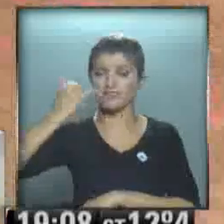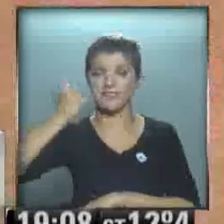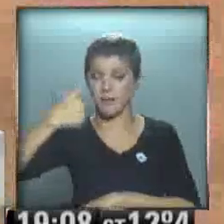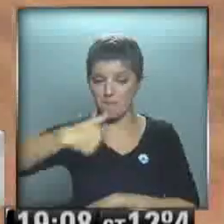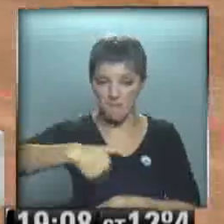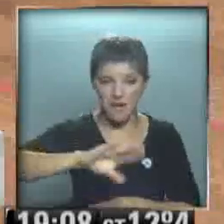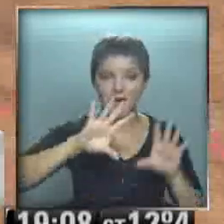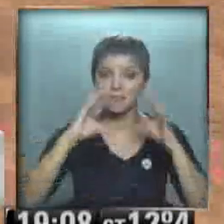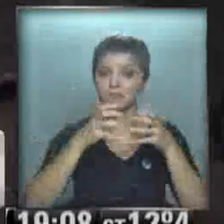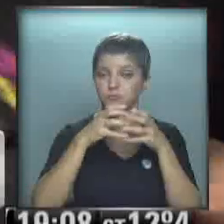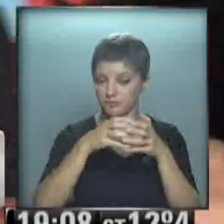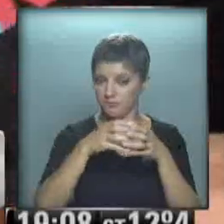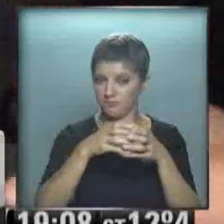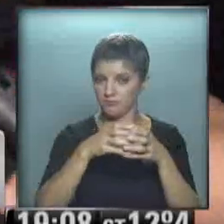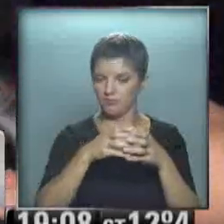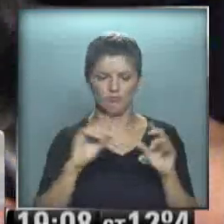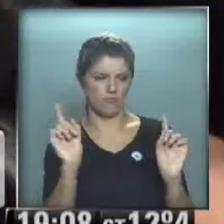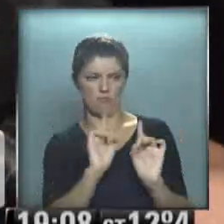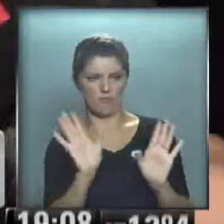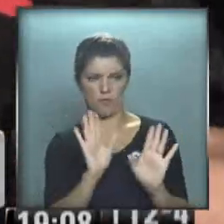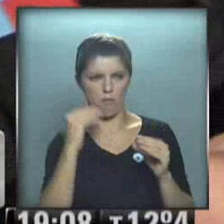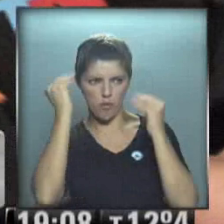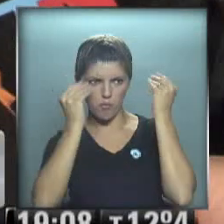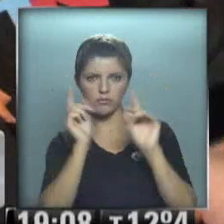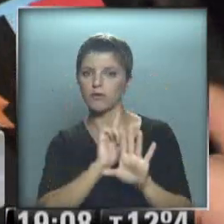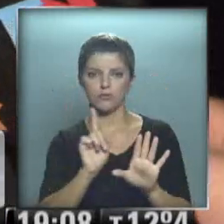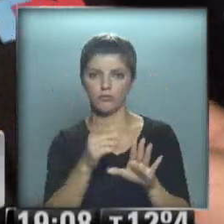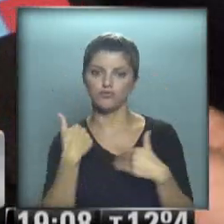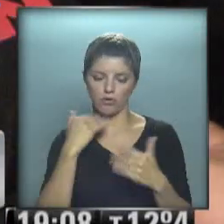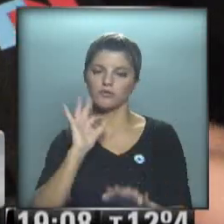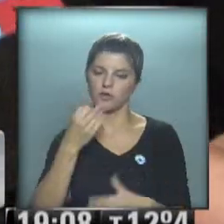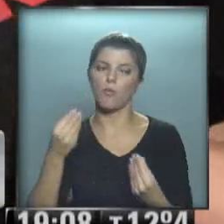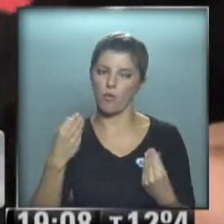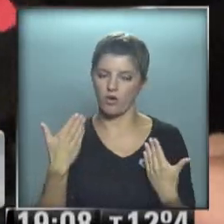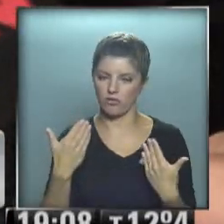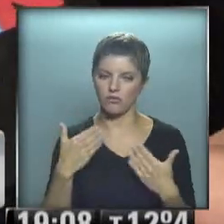la recta final para lo que es el Mundial? No, preocupación no. Sé lo que puedo dar.